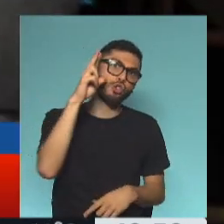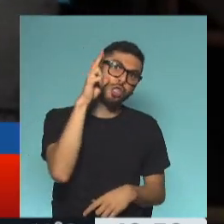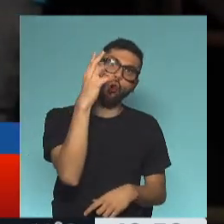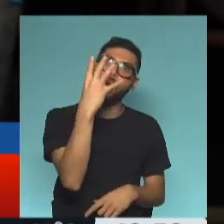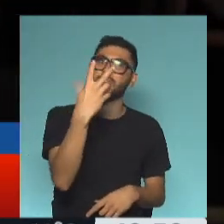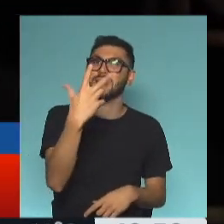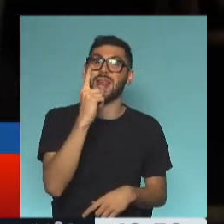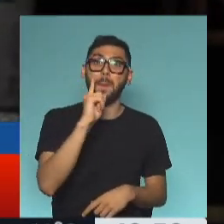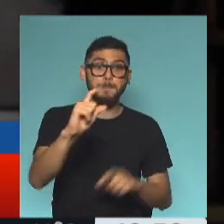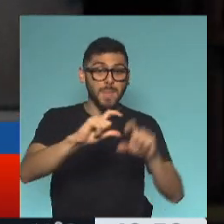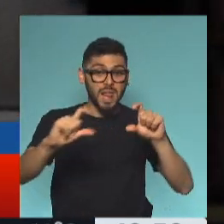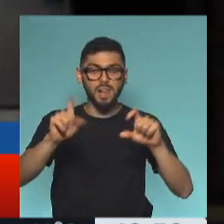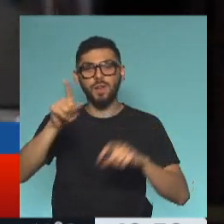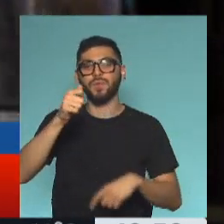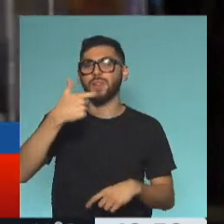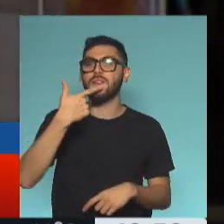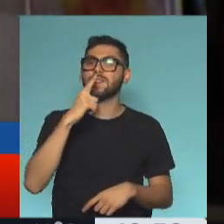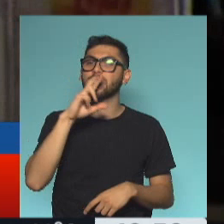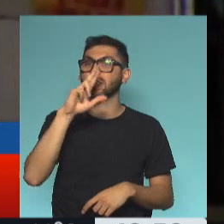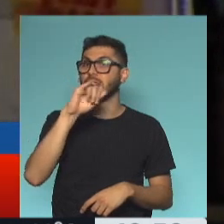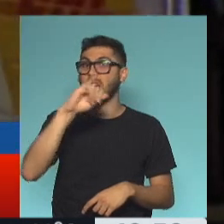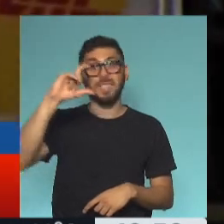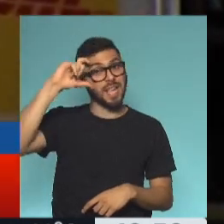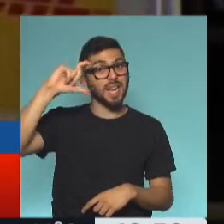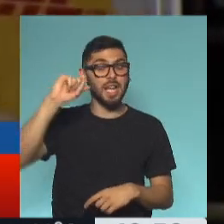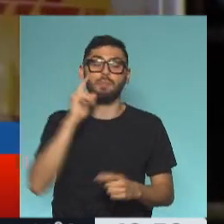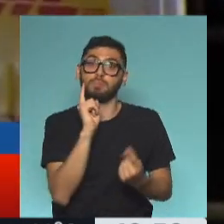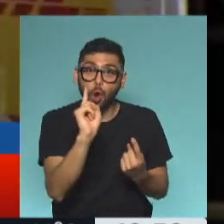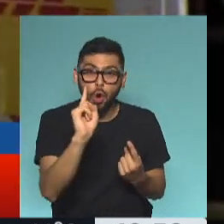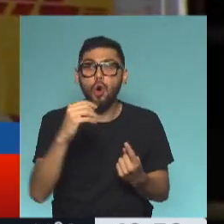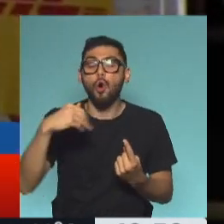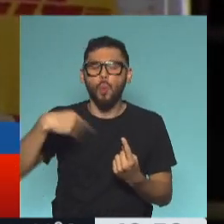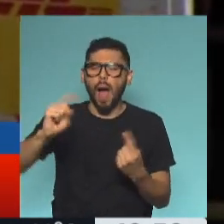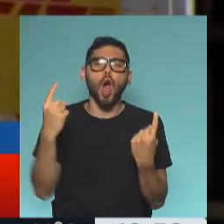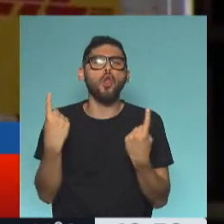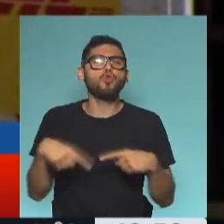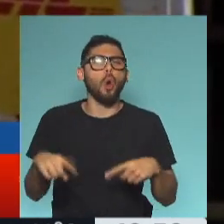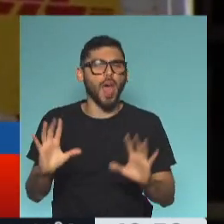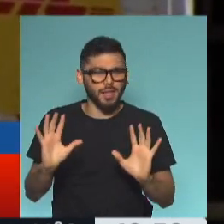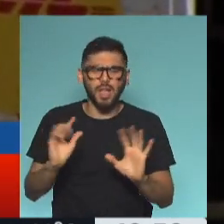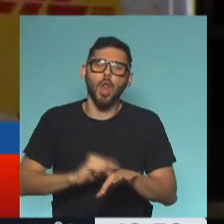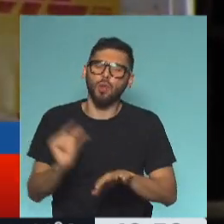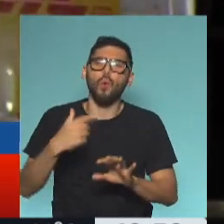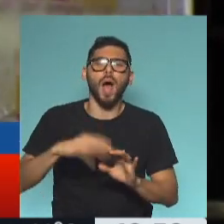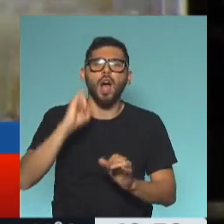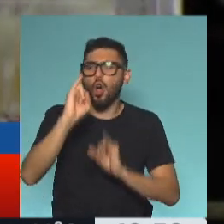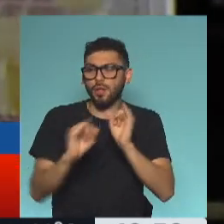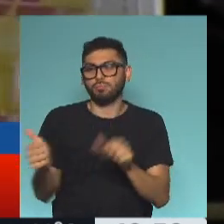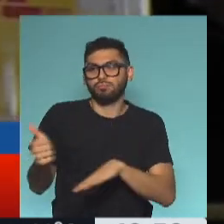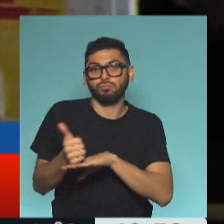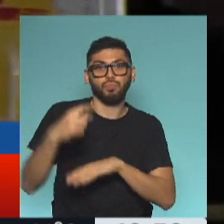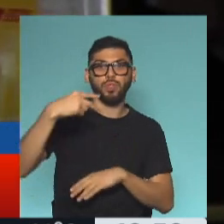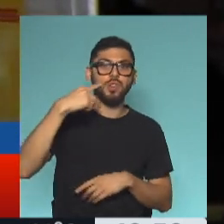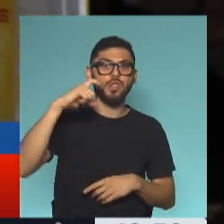843.000 de la vacuna AstraZeneca. Asterisco, tendremos novedades sobre el tema. En un ratito las vamos a estar contando con Nicolás